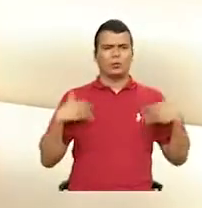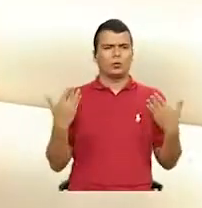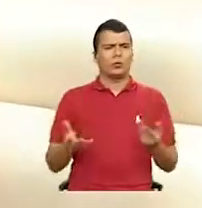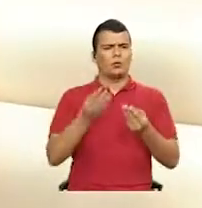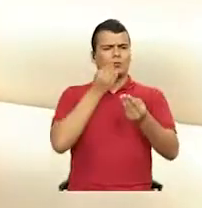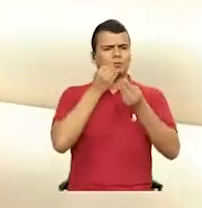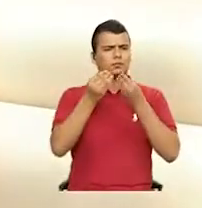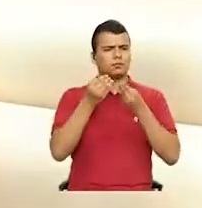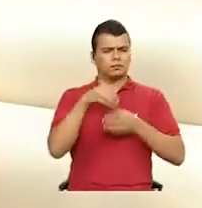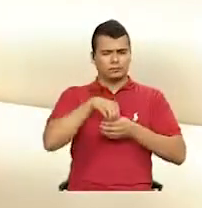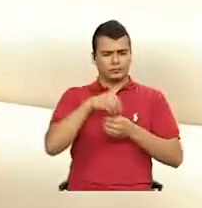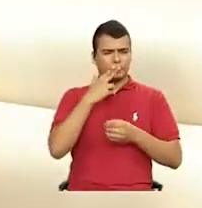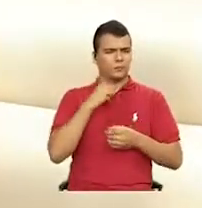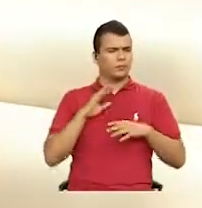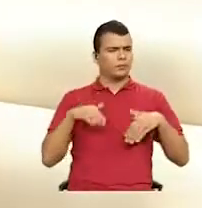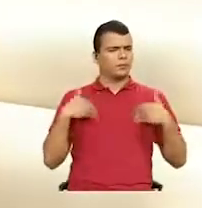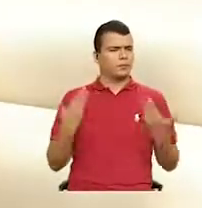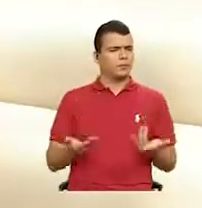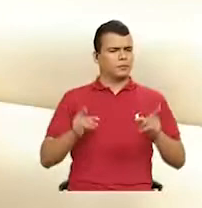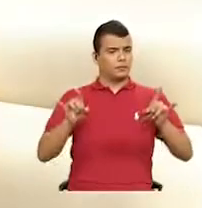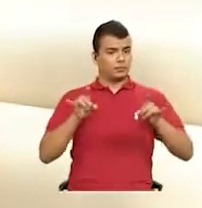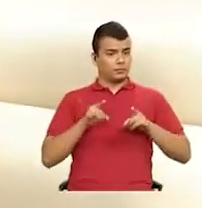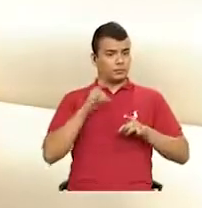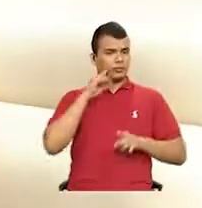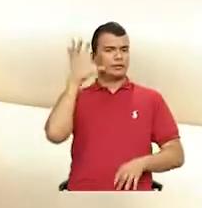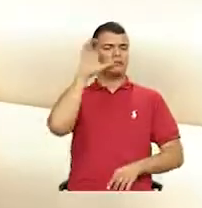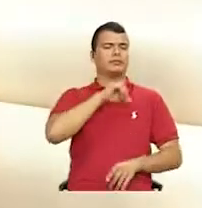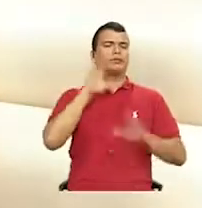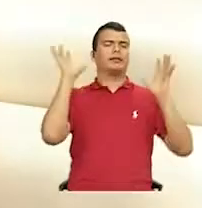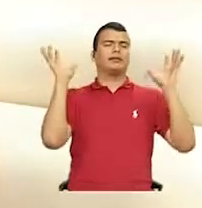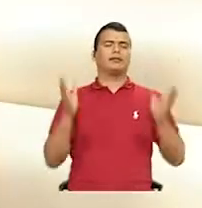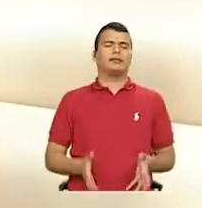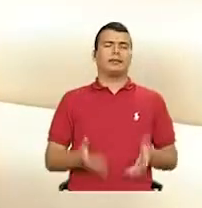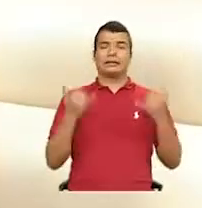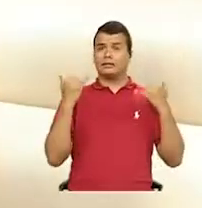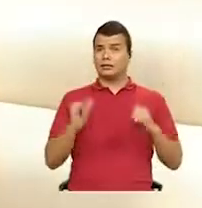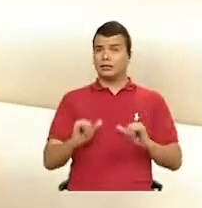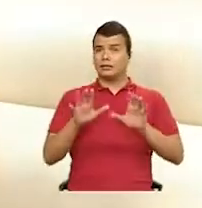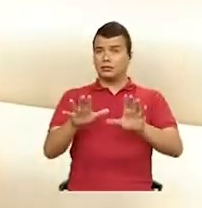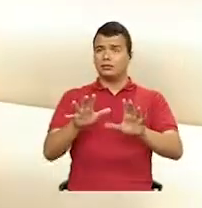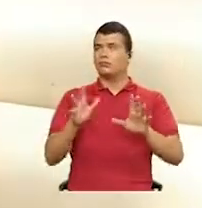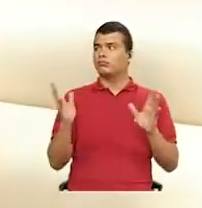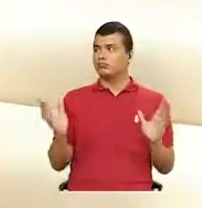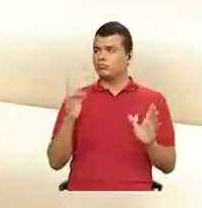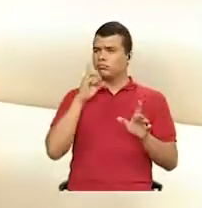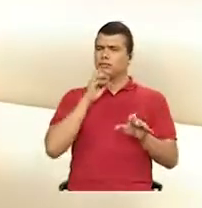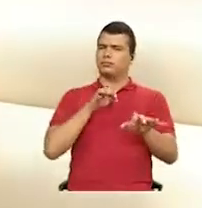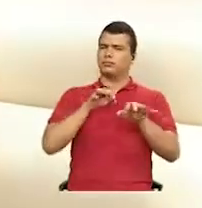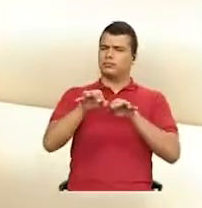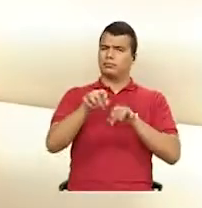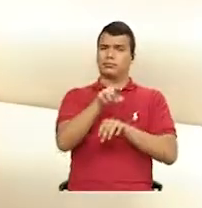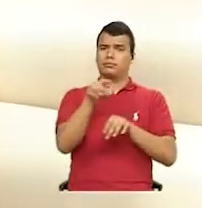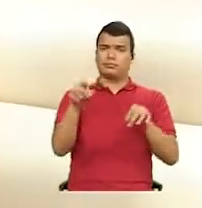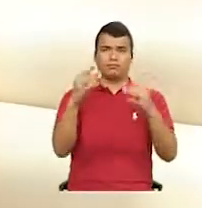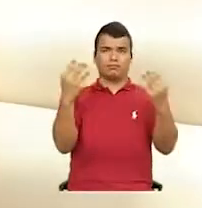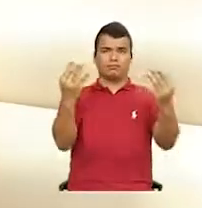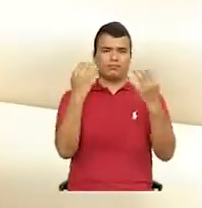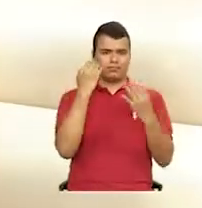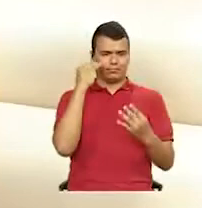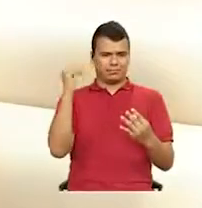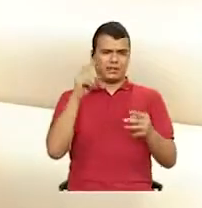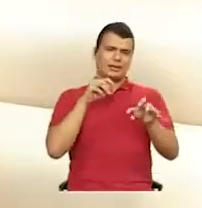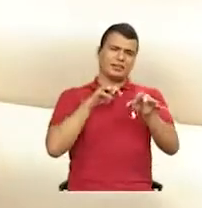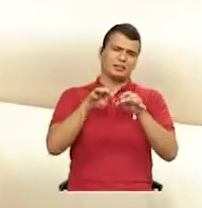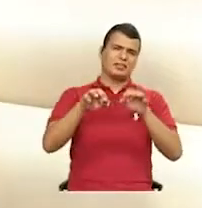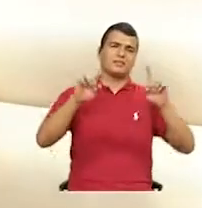alimento, un azucarado. Ajá. Porque yo pienso que comprendiendo esto de una forma bien criollita, porque yo sé que nos ven muchas señoras que hay que criollizar.